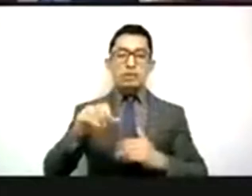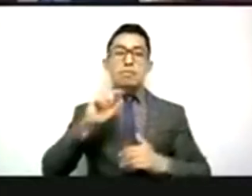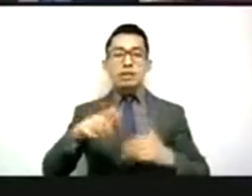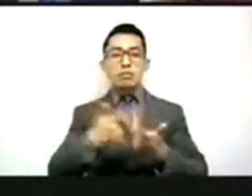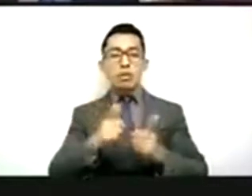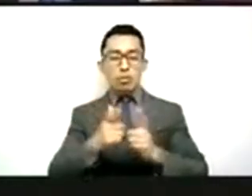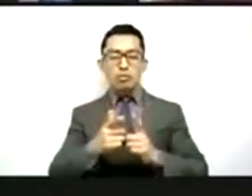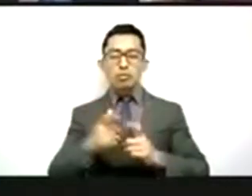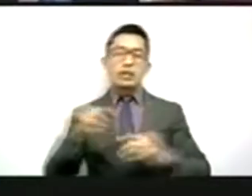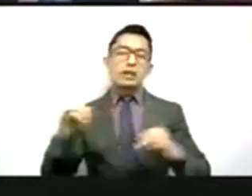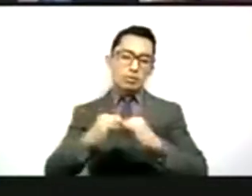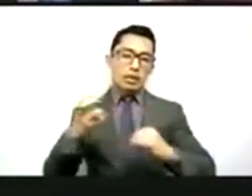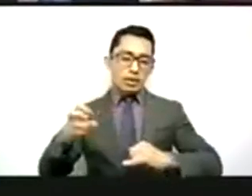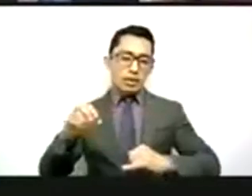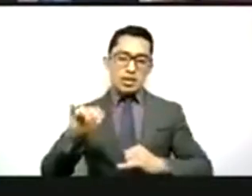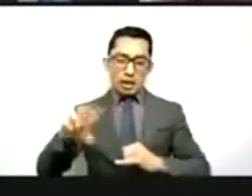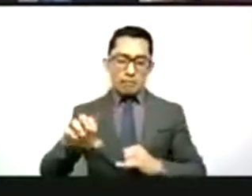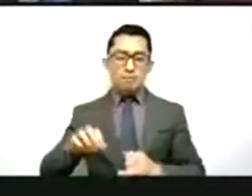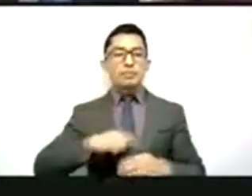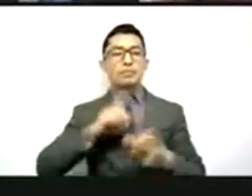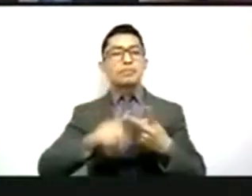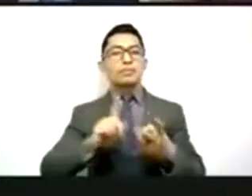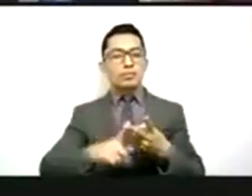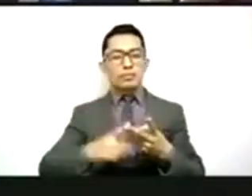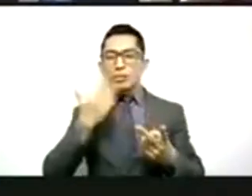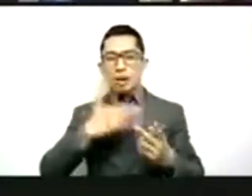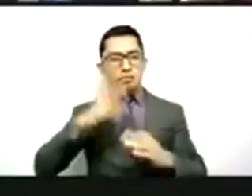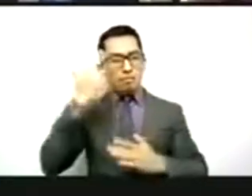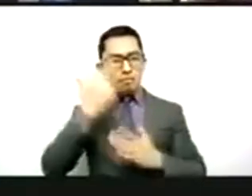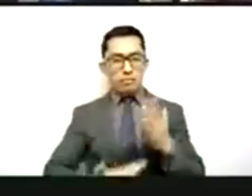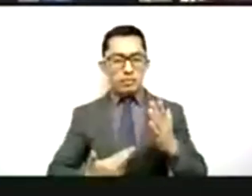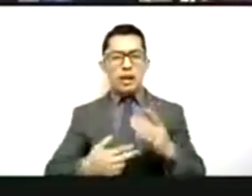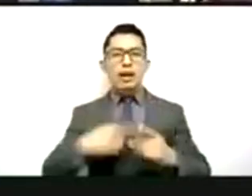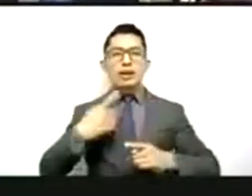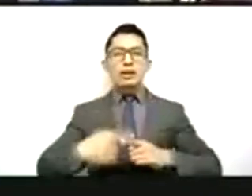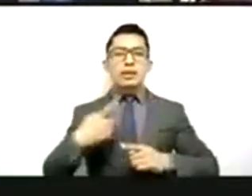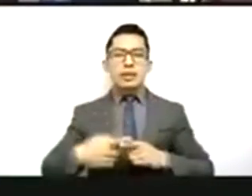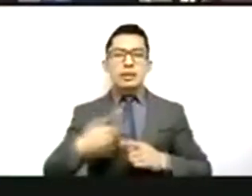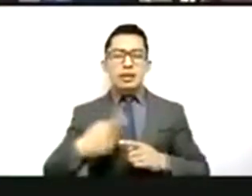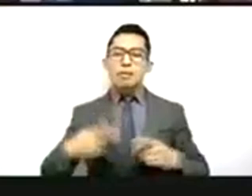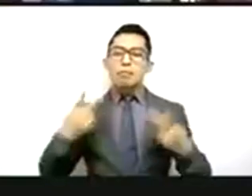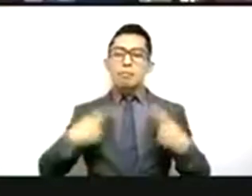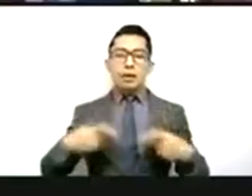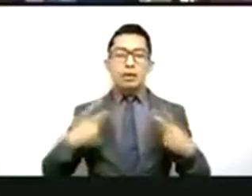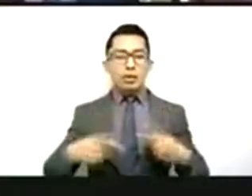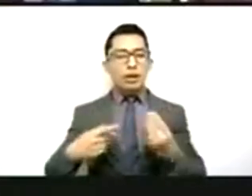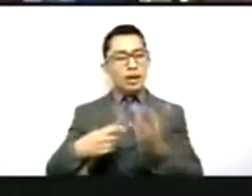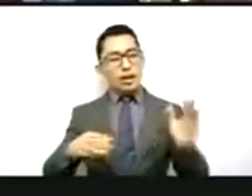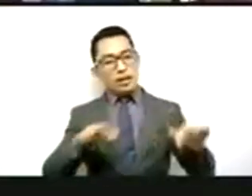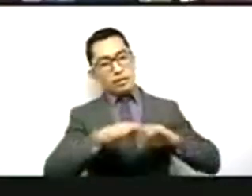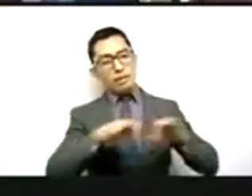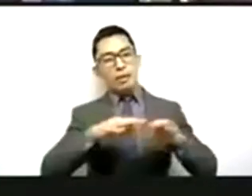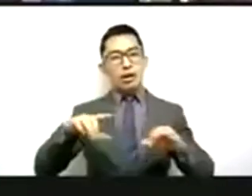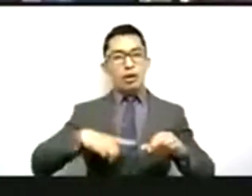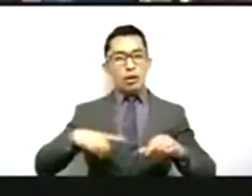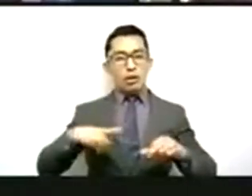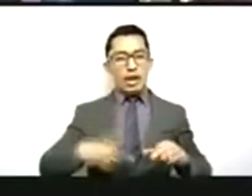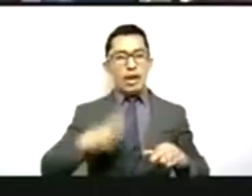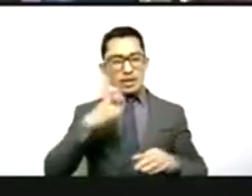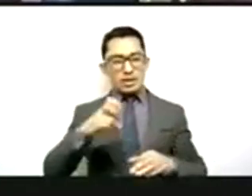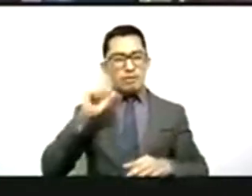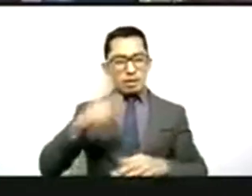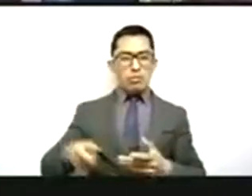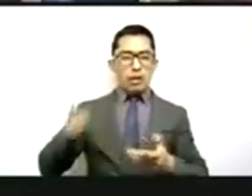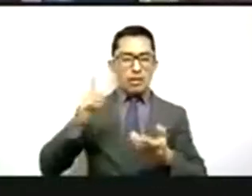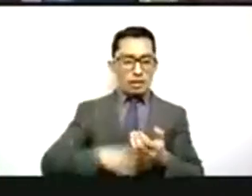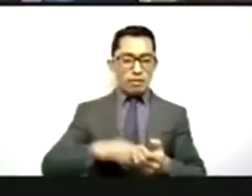instituto. Segundo, es inexistente la infracción atribuida a las personas servidoras públicas del mencionado